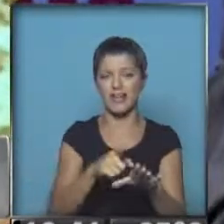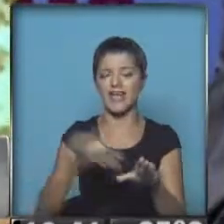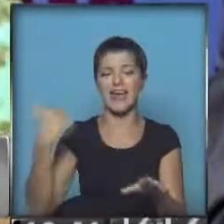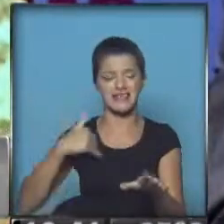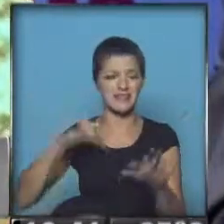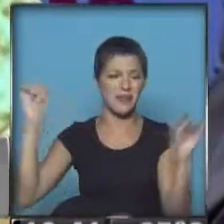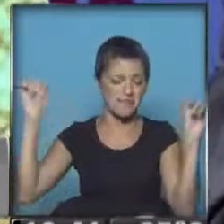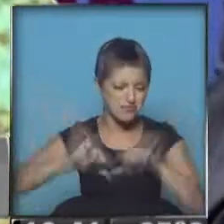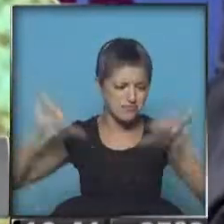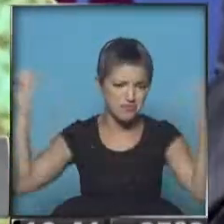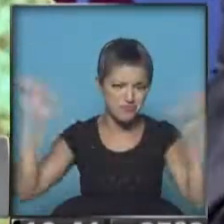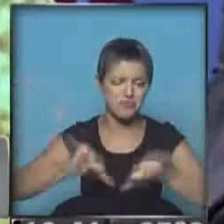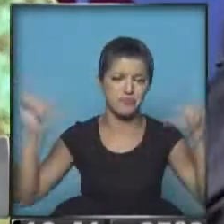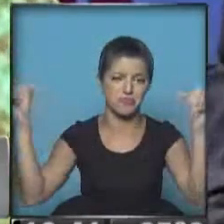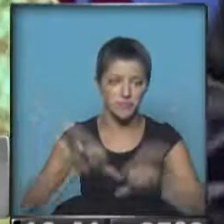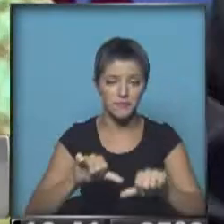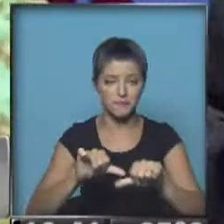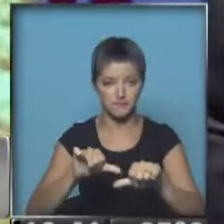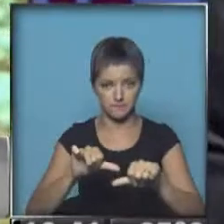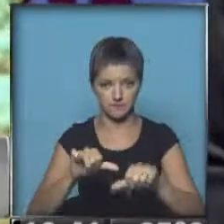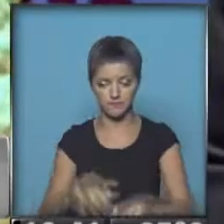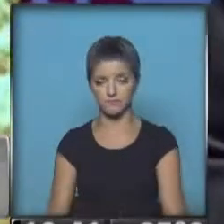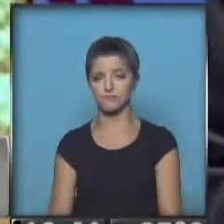República Argentina. Y